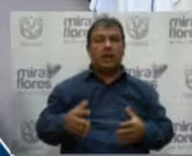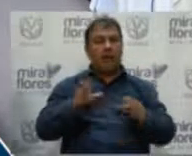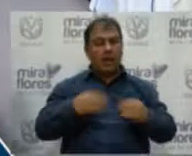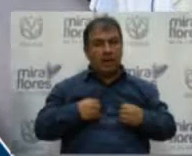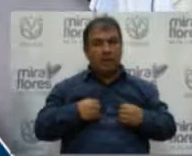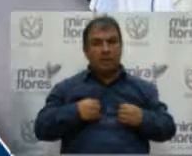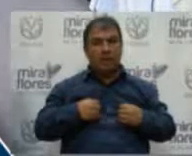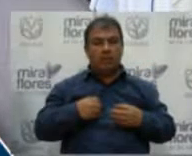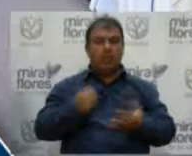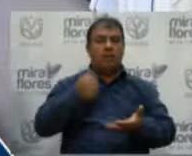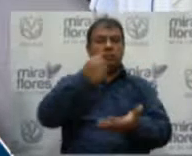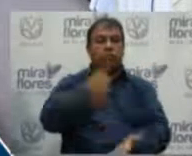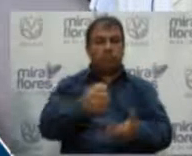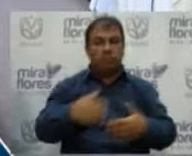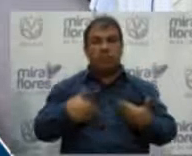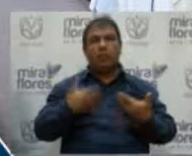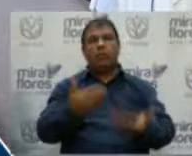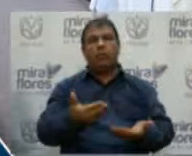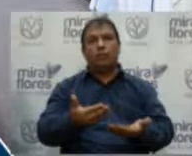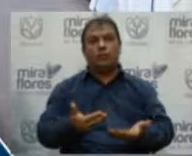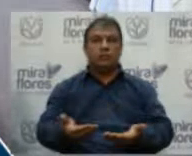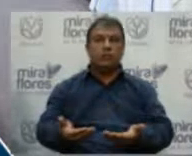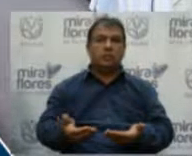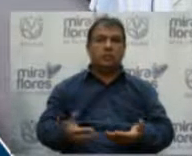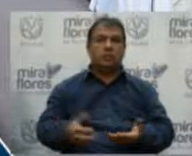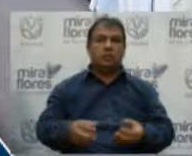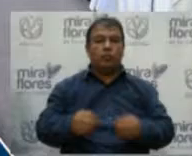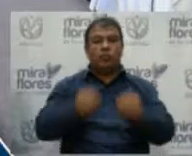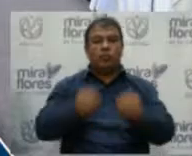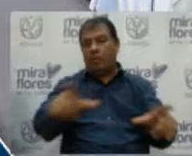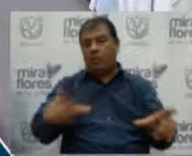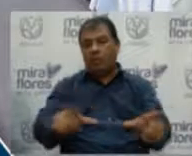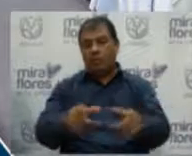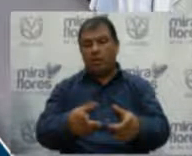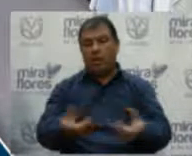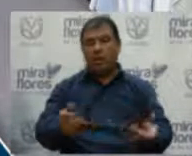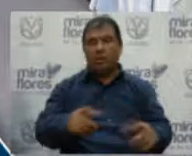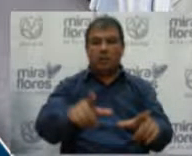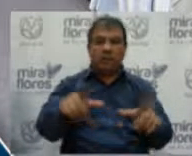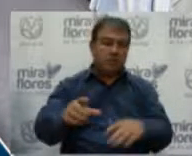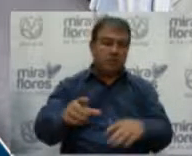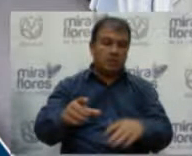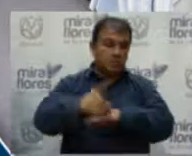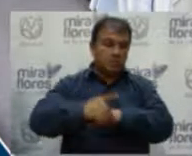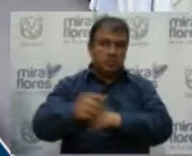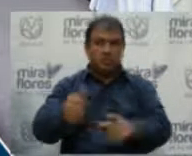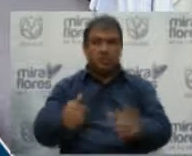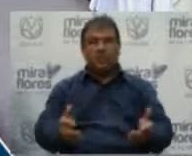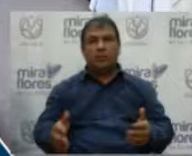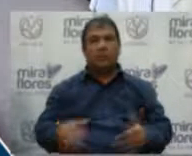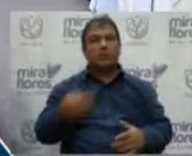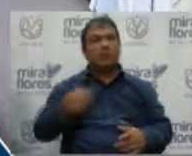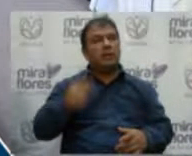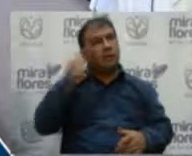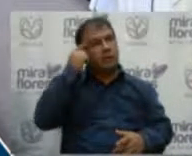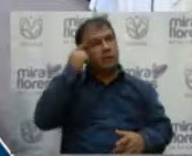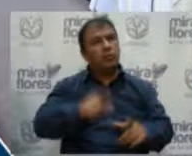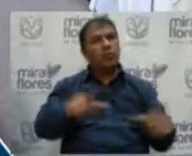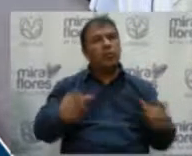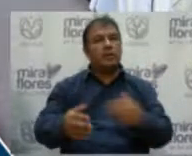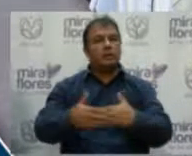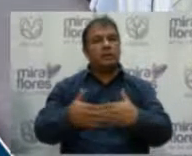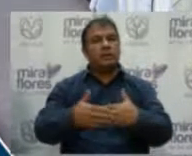la donación la podamos nosotros poner en algún lugar adecuado del distrito. Siempre se está pensando en un lugar